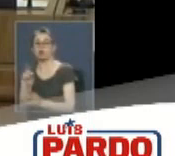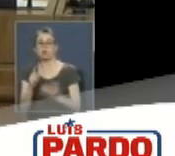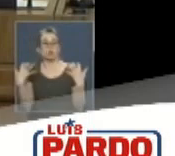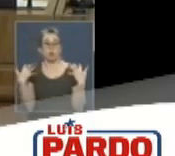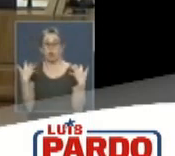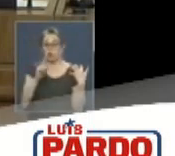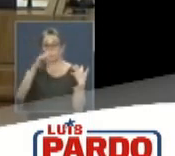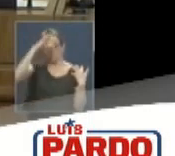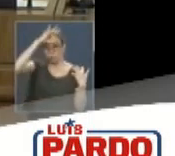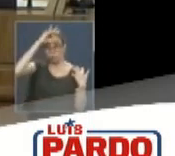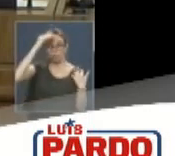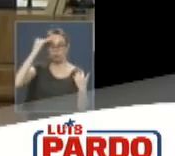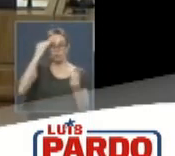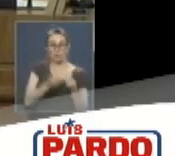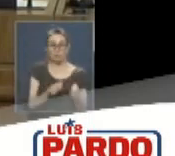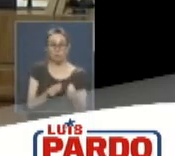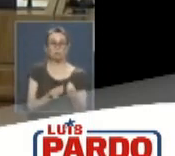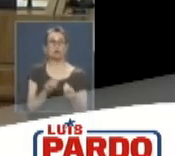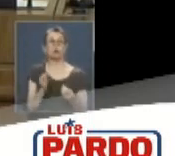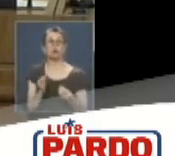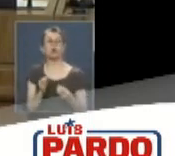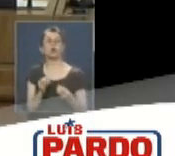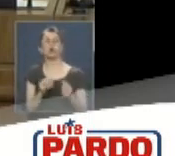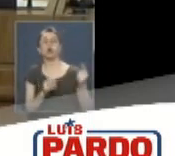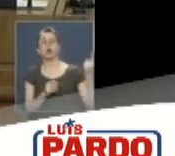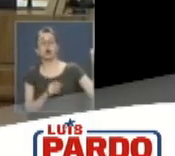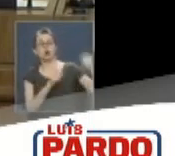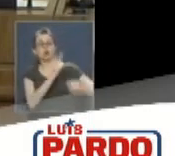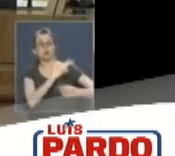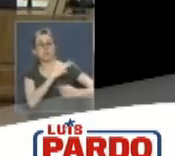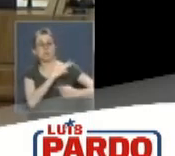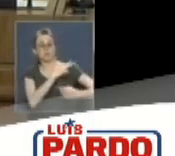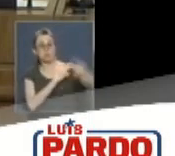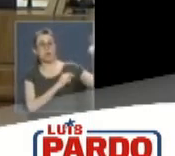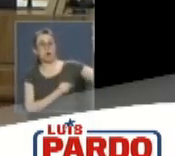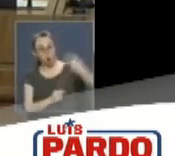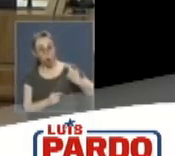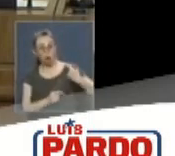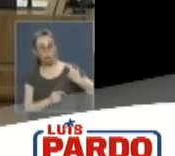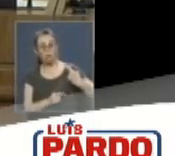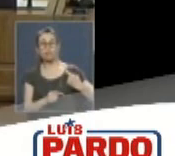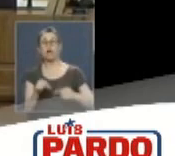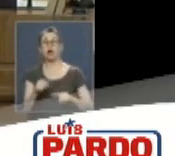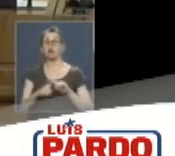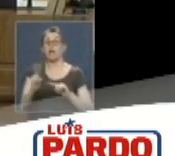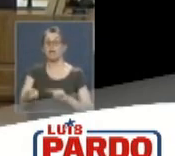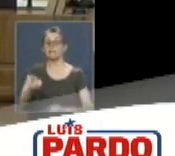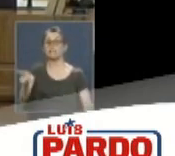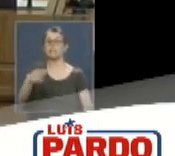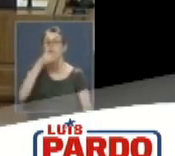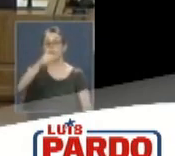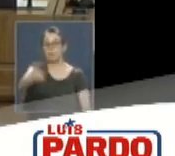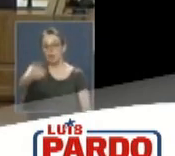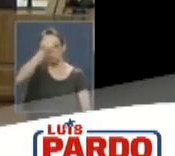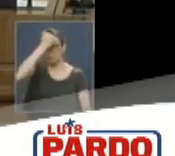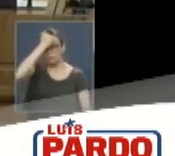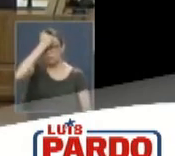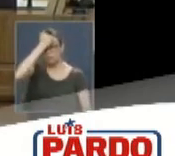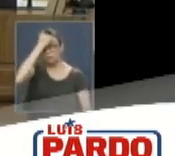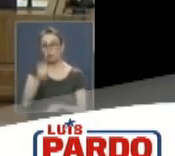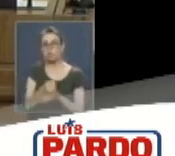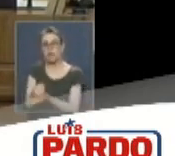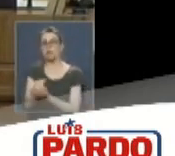tuvieron alguna participación accesoria cumpliendo órdenes superiores y que hoy día se les va a exigir arrepentimiento y